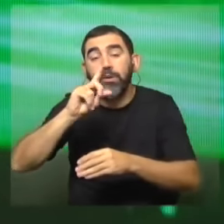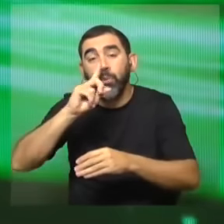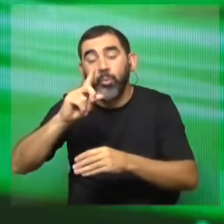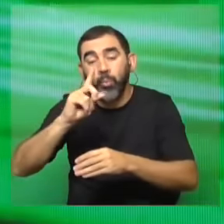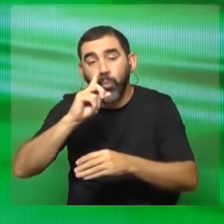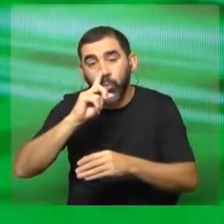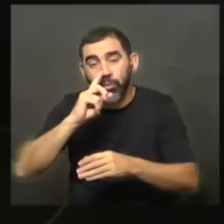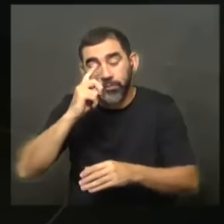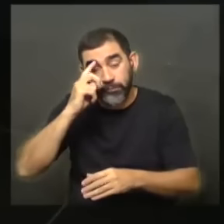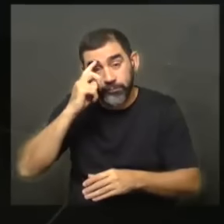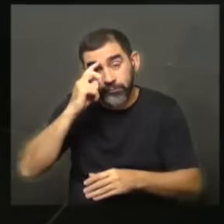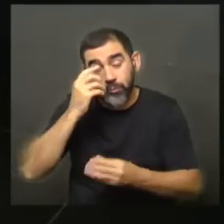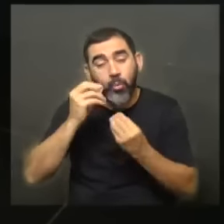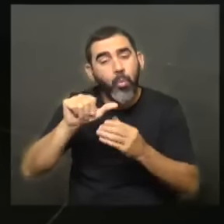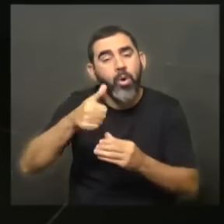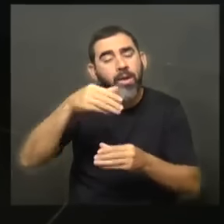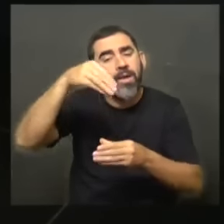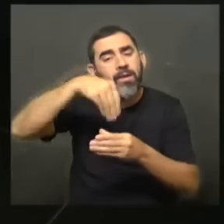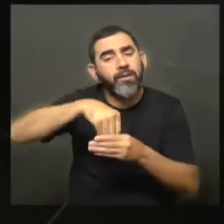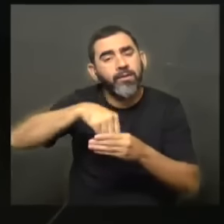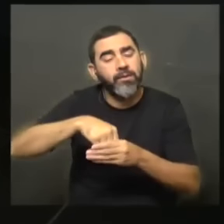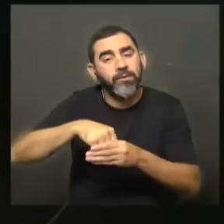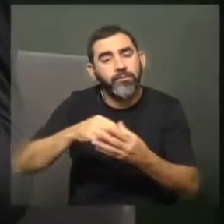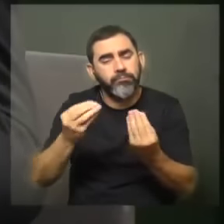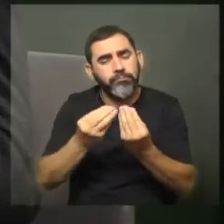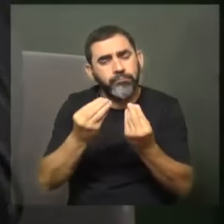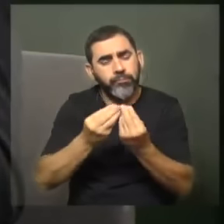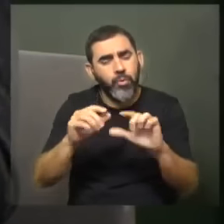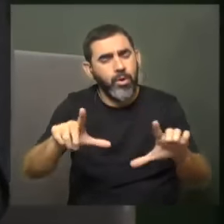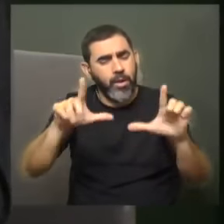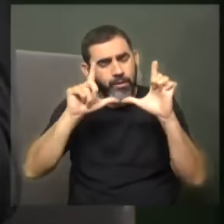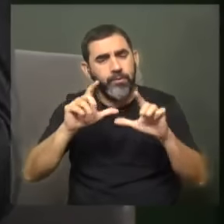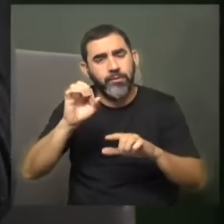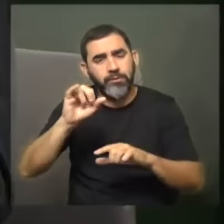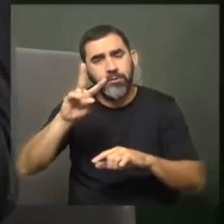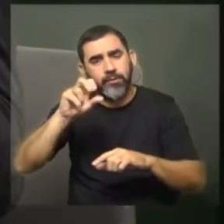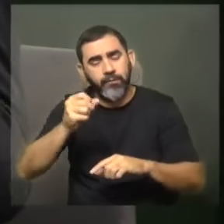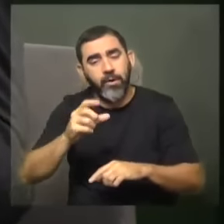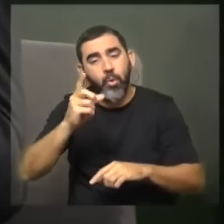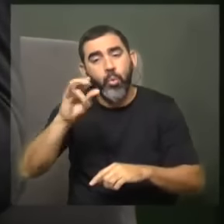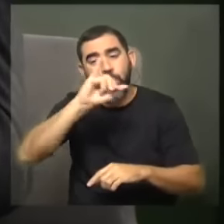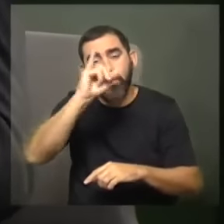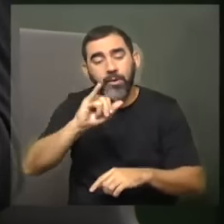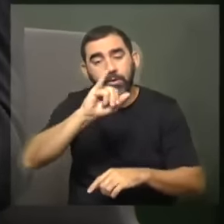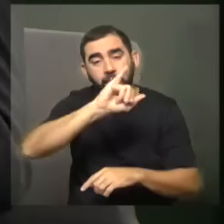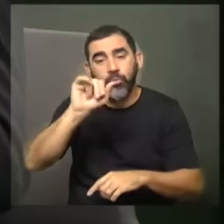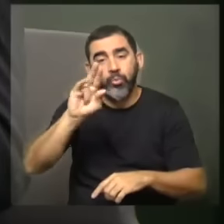a dar nues para ganar esa interna porque a ver Son un montón los candidatos no Gustavo